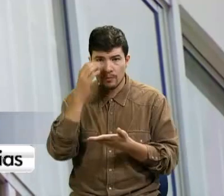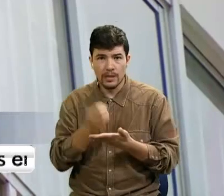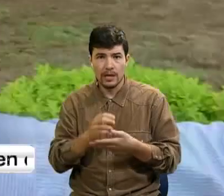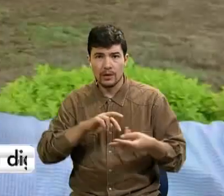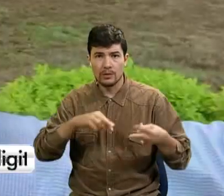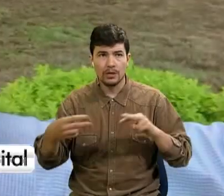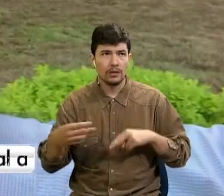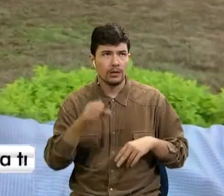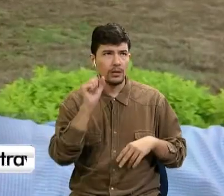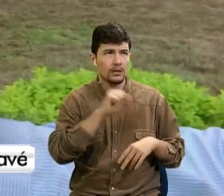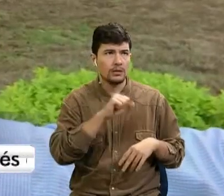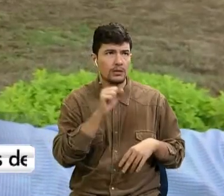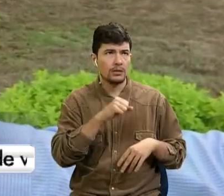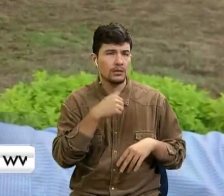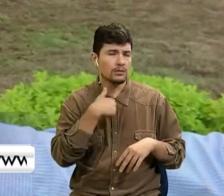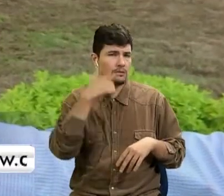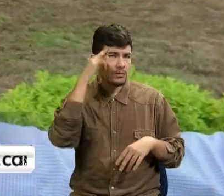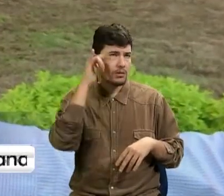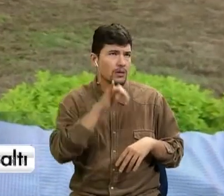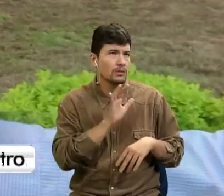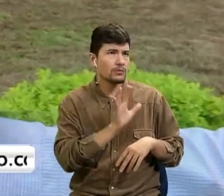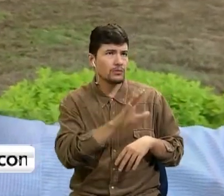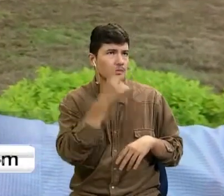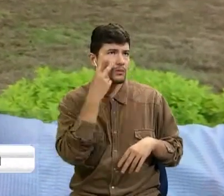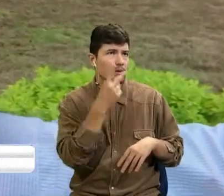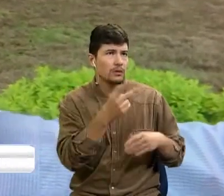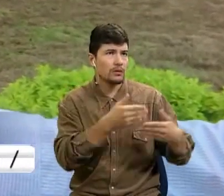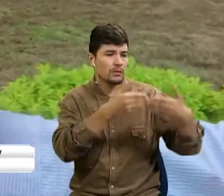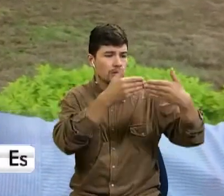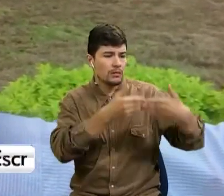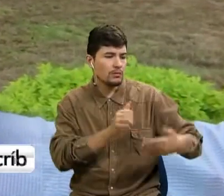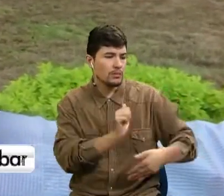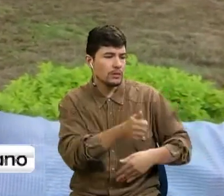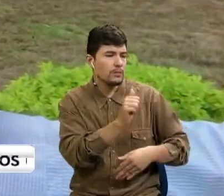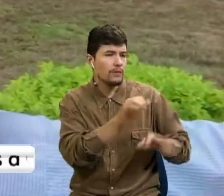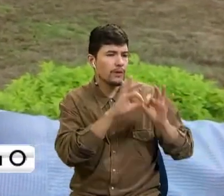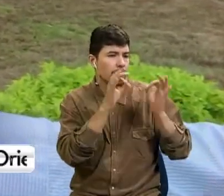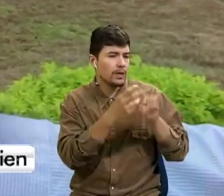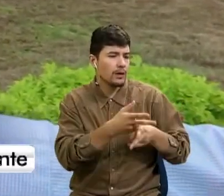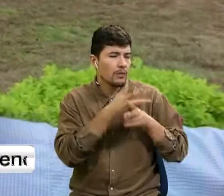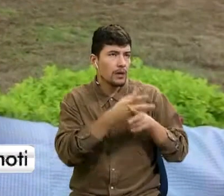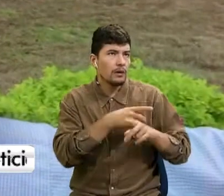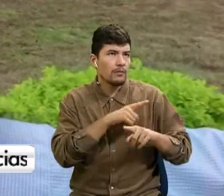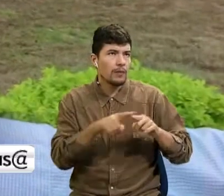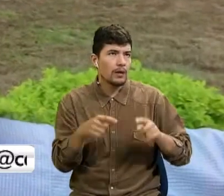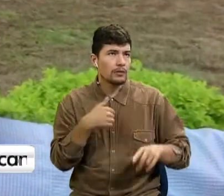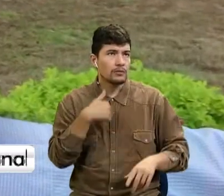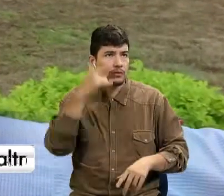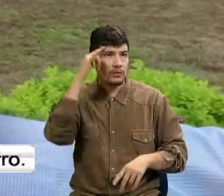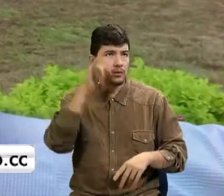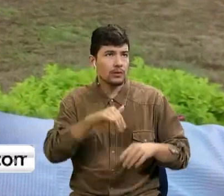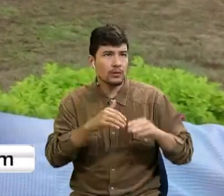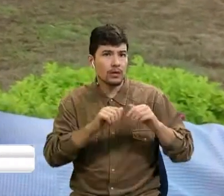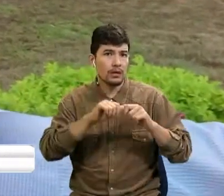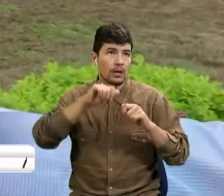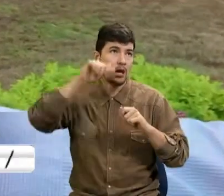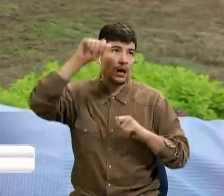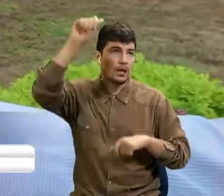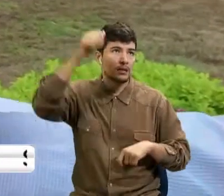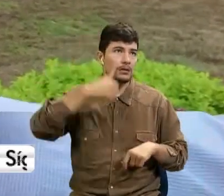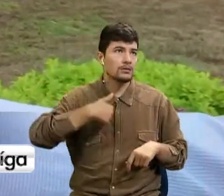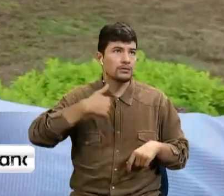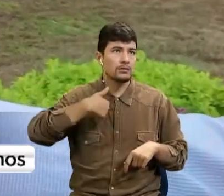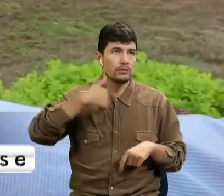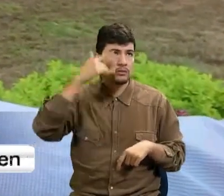contrario el mirador Yo creo que es cuestión de seguridad pero no de altura el niño No yo creo que no